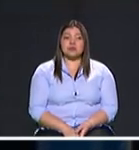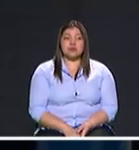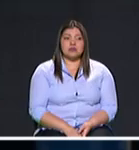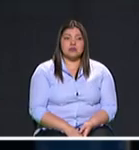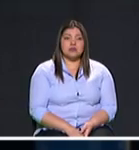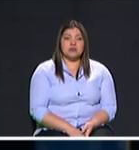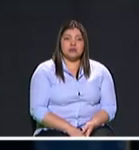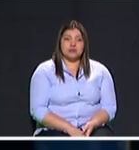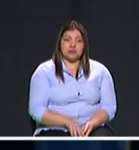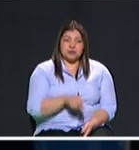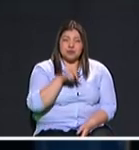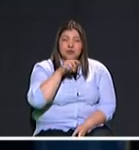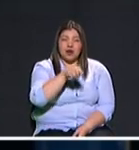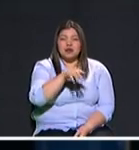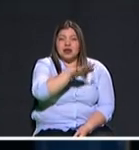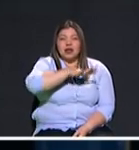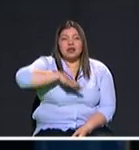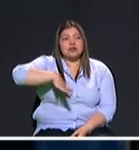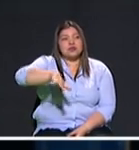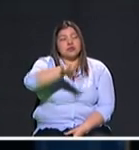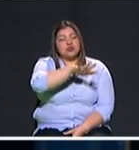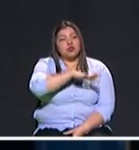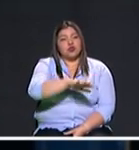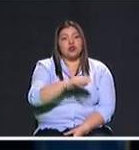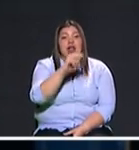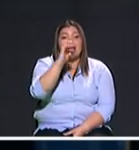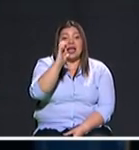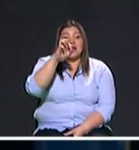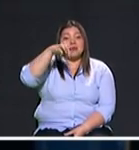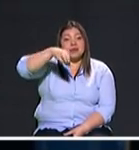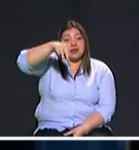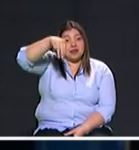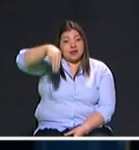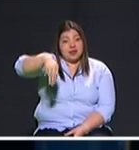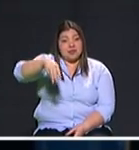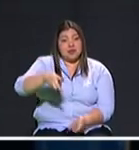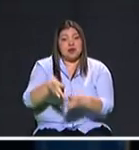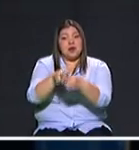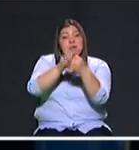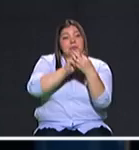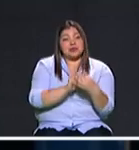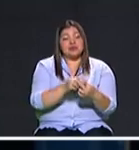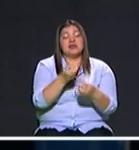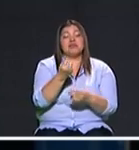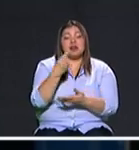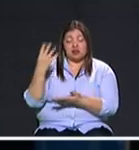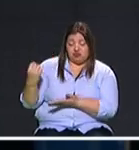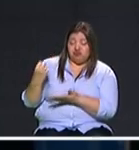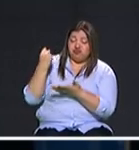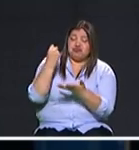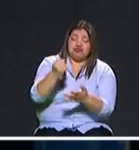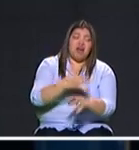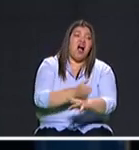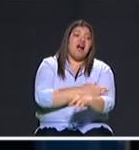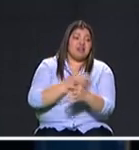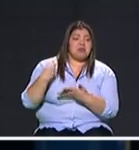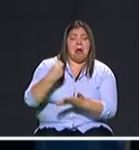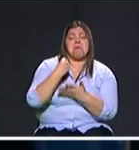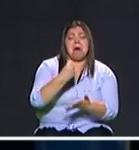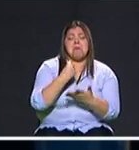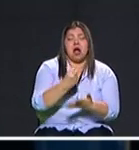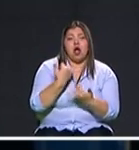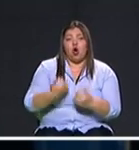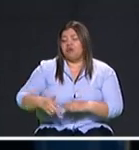fondo de pm otra vez tanquear lo dejamos la ciudad tristemente desfinanciado este fondo de educación superior